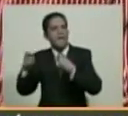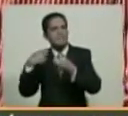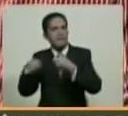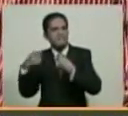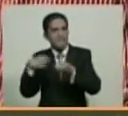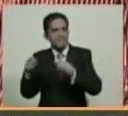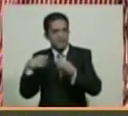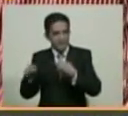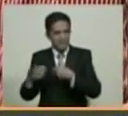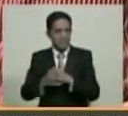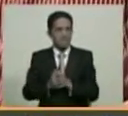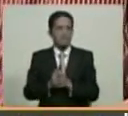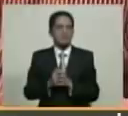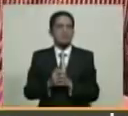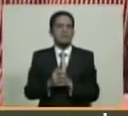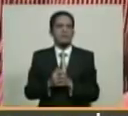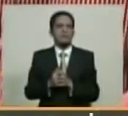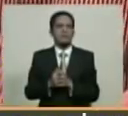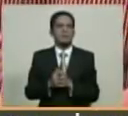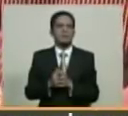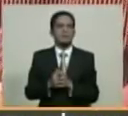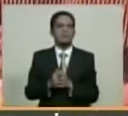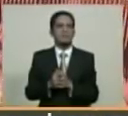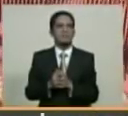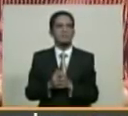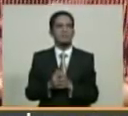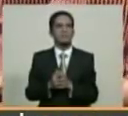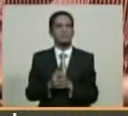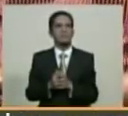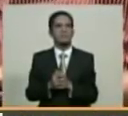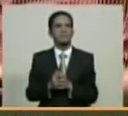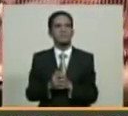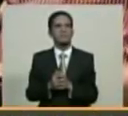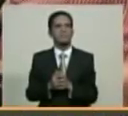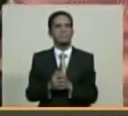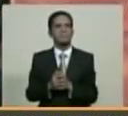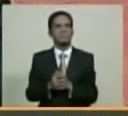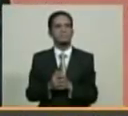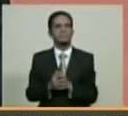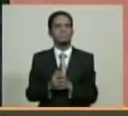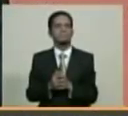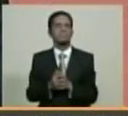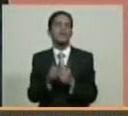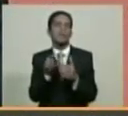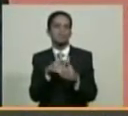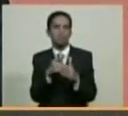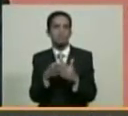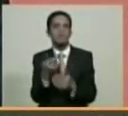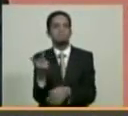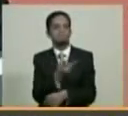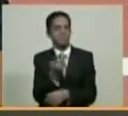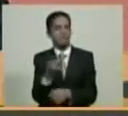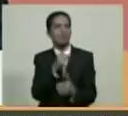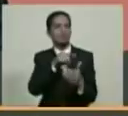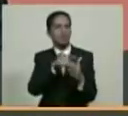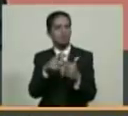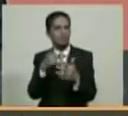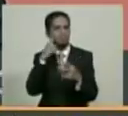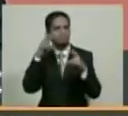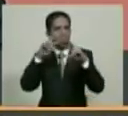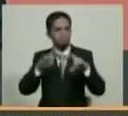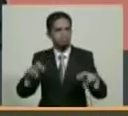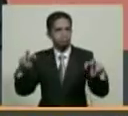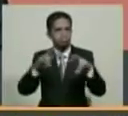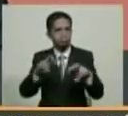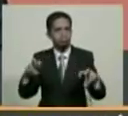acordados por el gobierno con el sector productivo nacional. Hemos revisado fundamentalmente